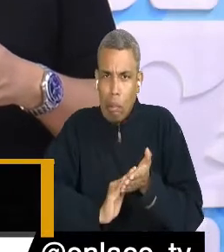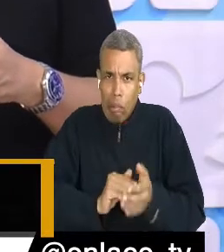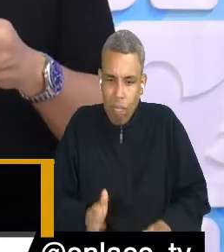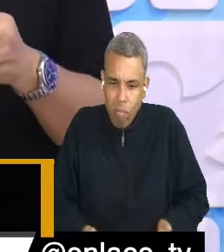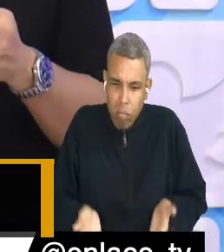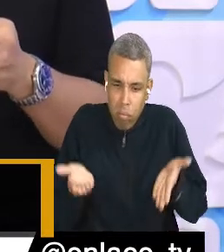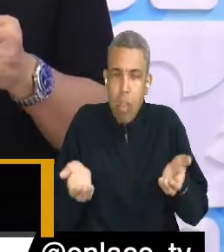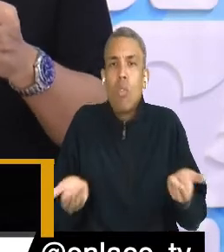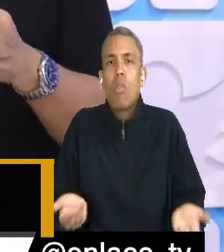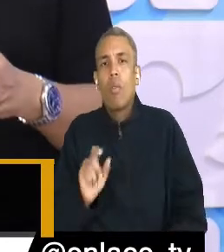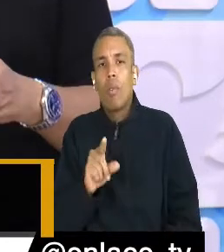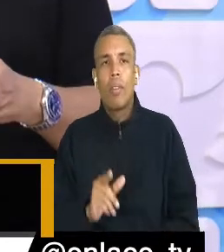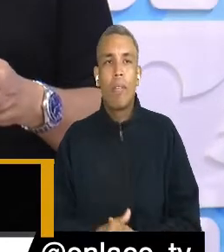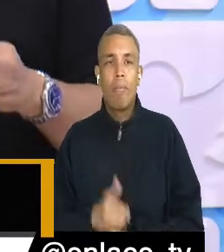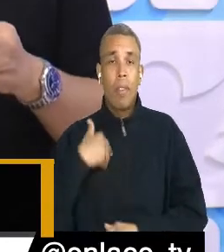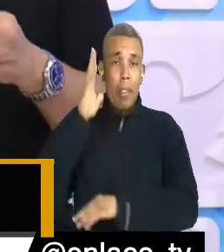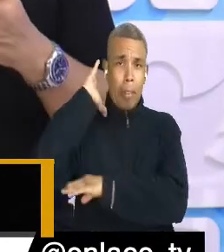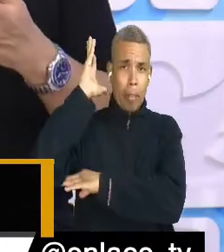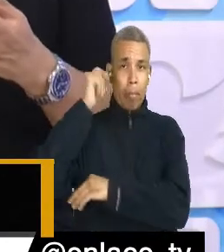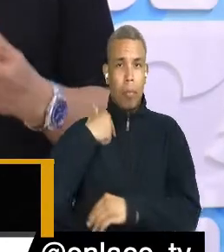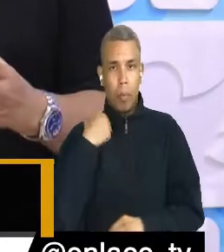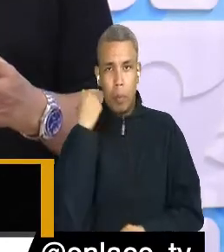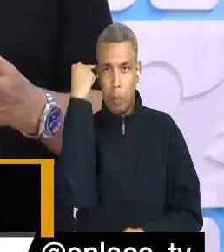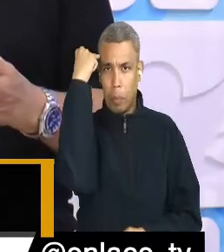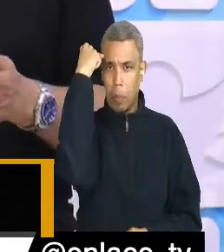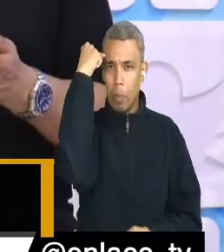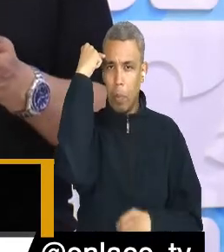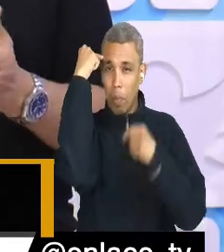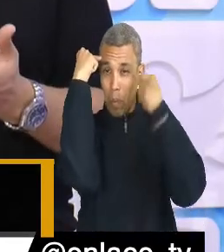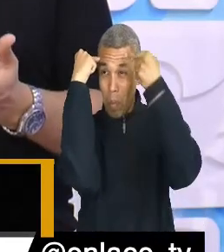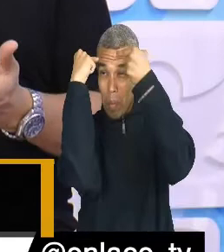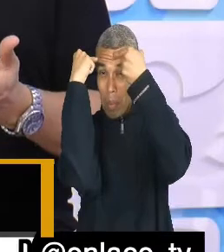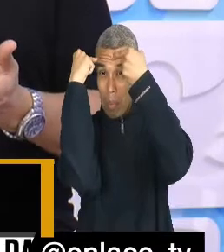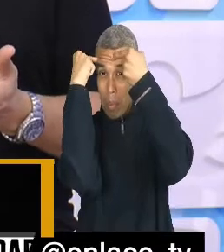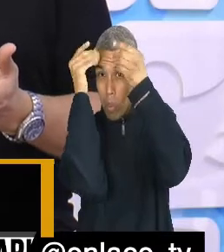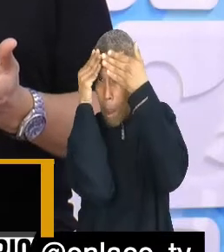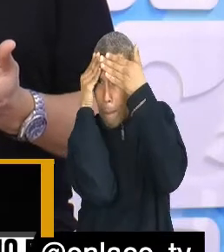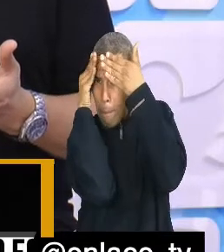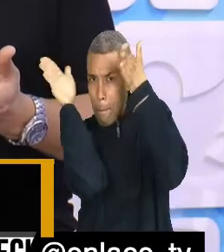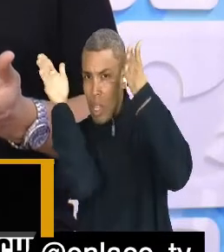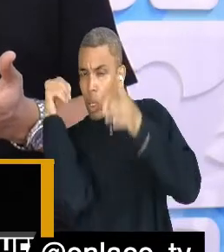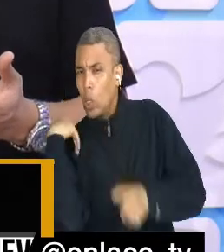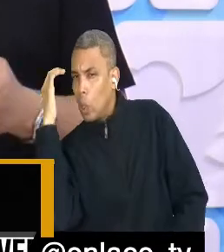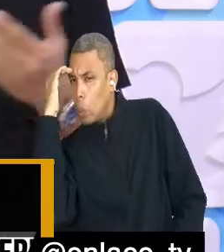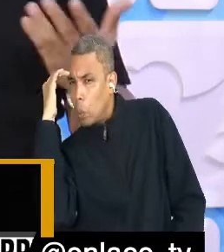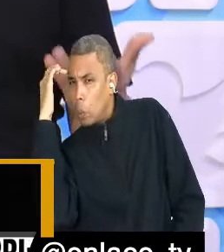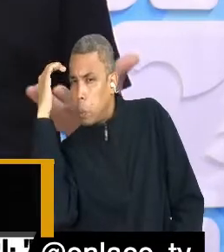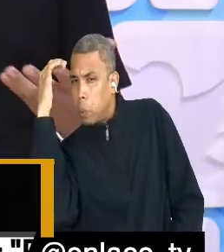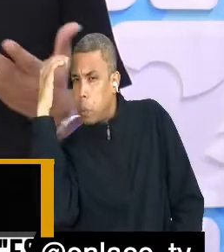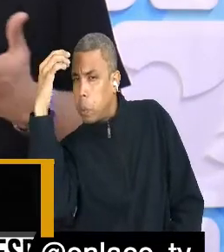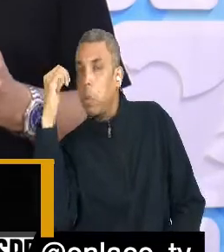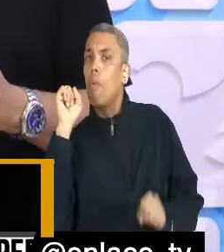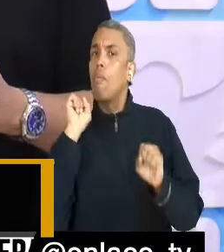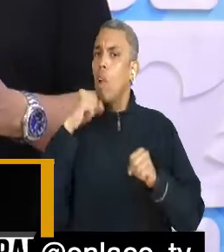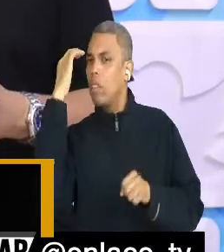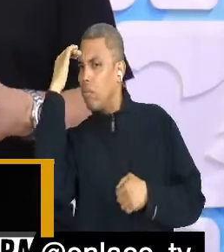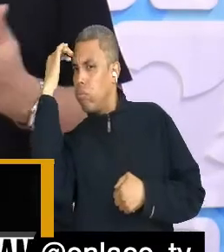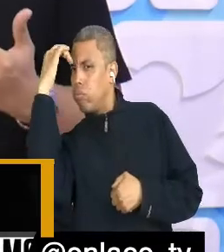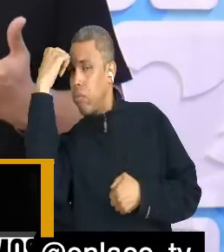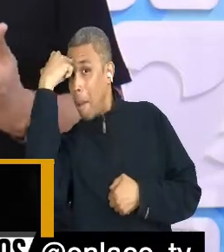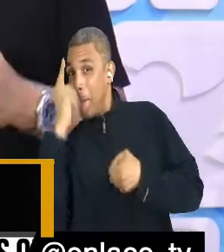es cómo debe ser la mente de un visionario. Y precisamente vamos a regalar principios fundamentales y muy prácticos de